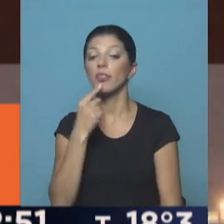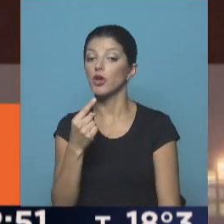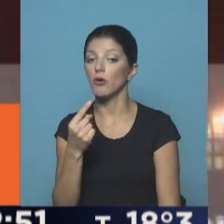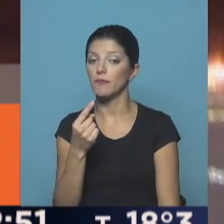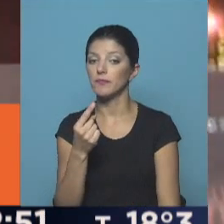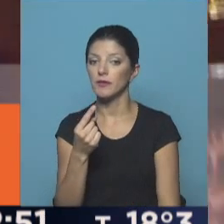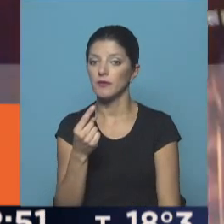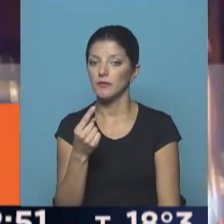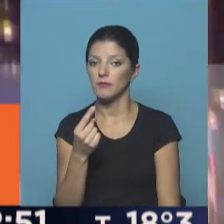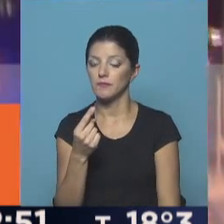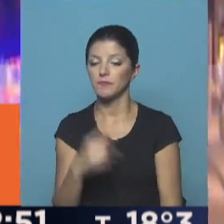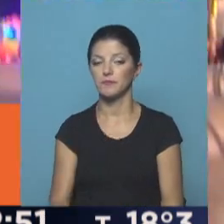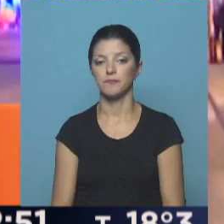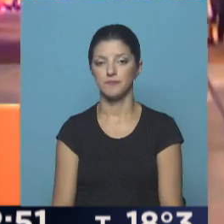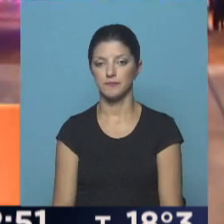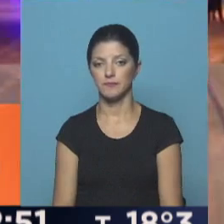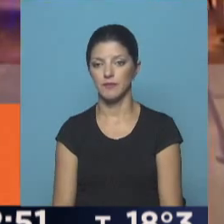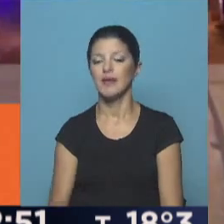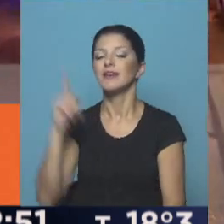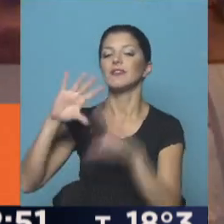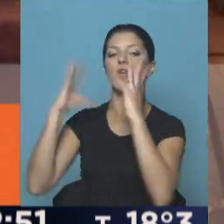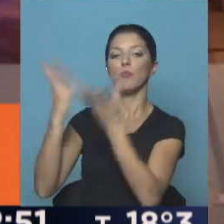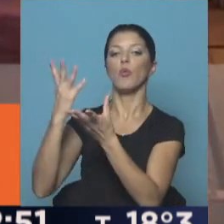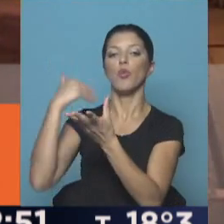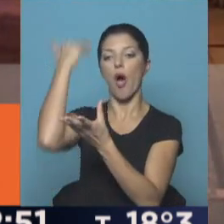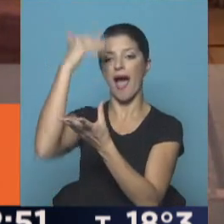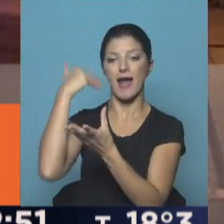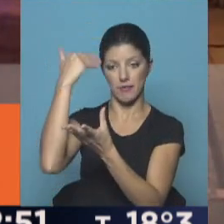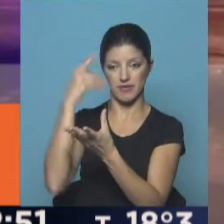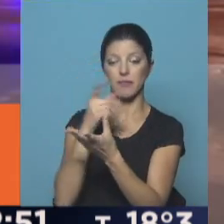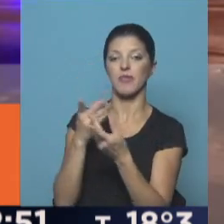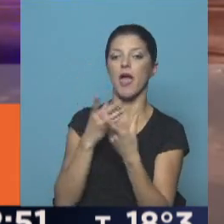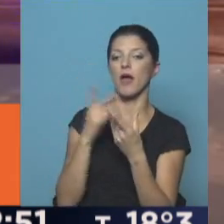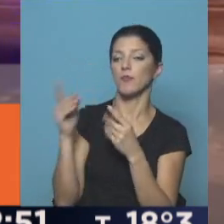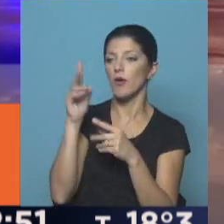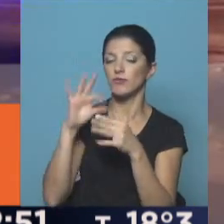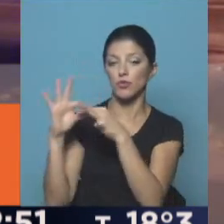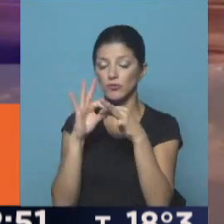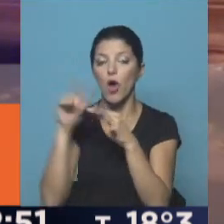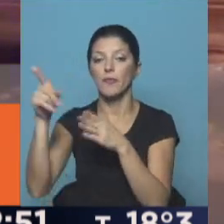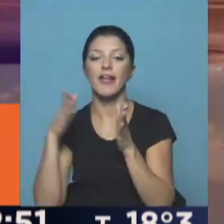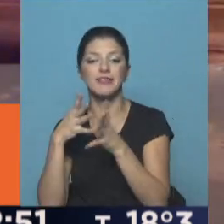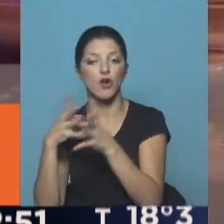financiar dictaduras del mundo árabe que financian el terrorismo, lo cual era una posición muy esperada